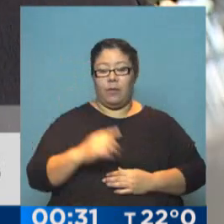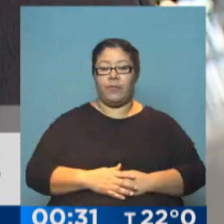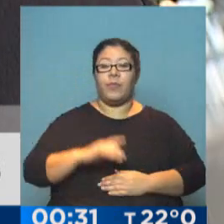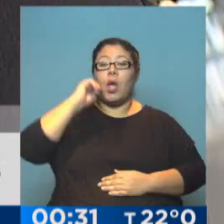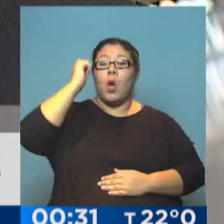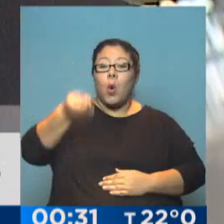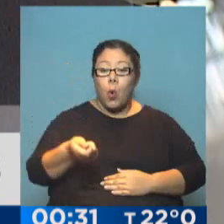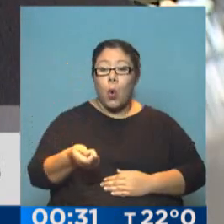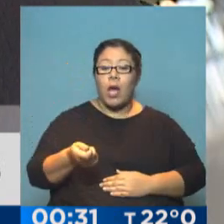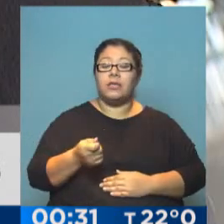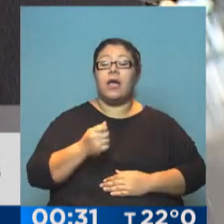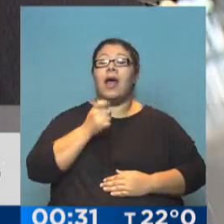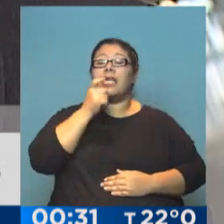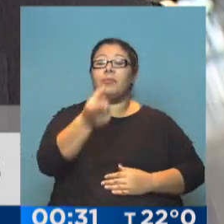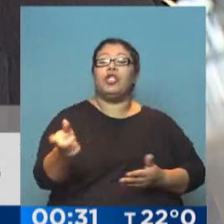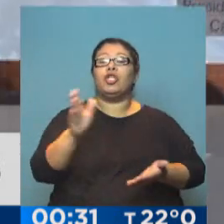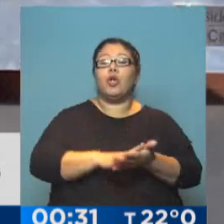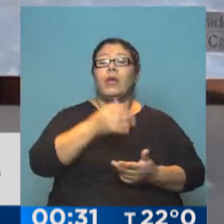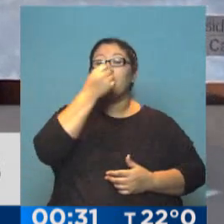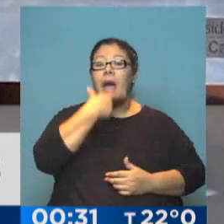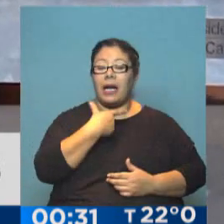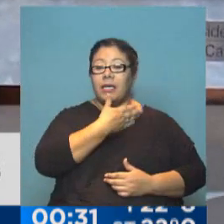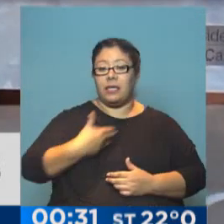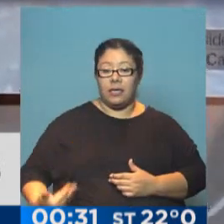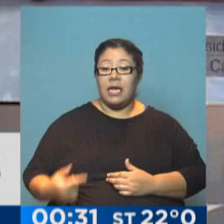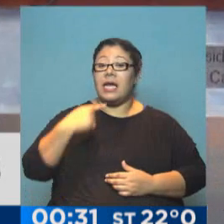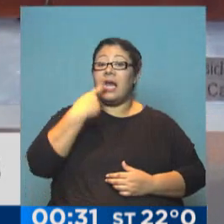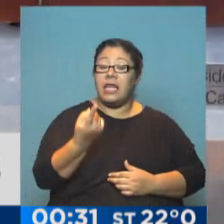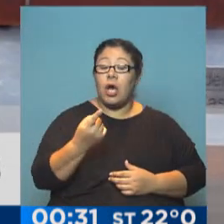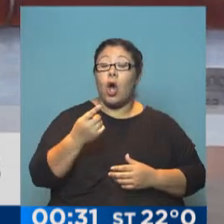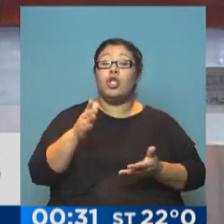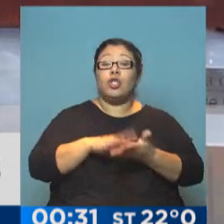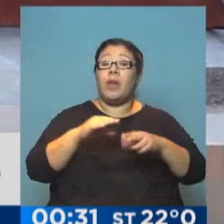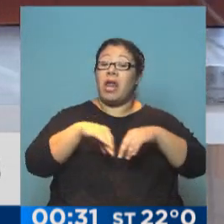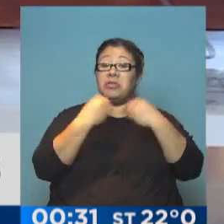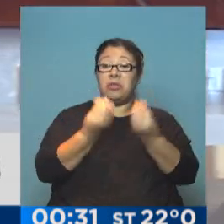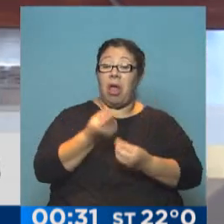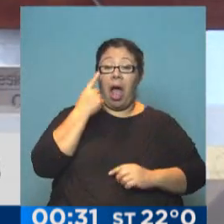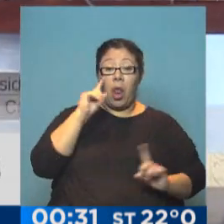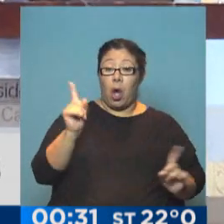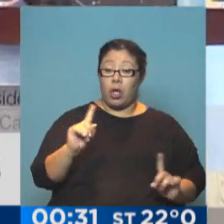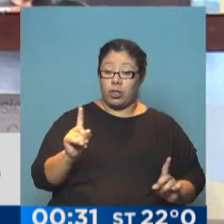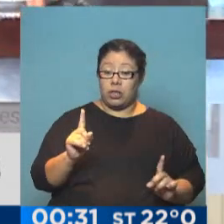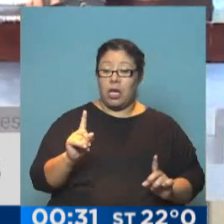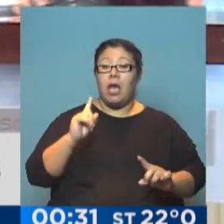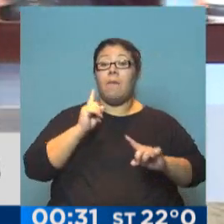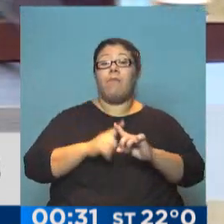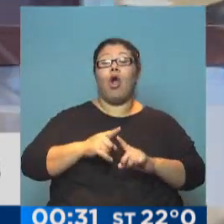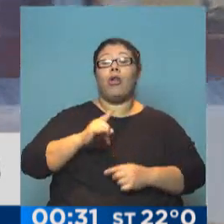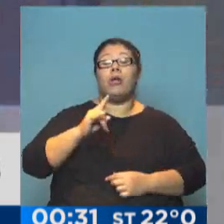también en las declaraciones del presidente Macri, quien desconoció el fallo tras indicar que la decisión es de la